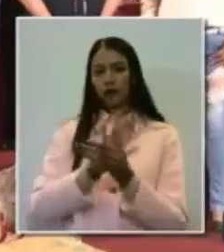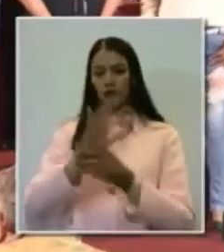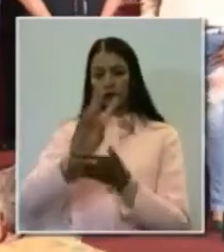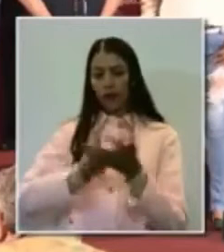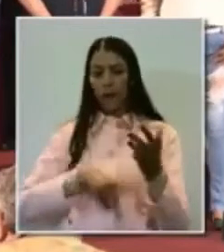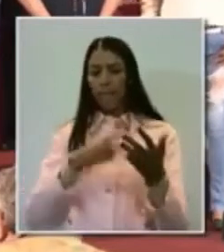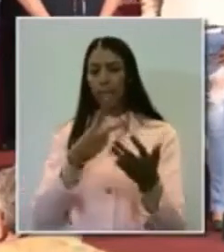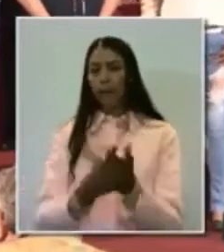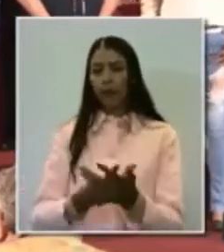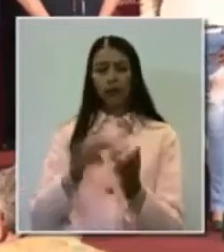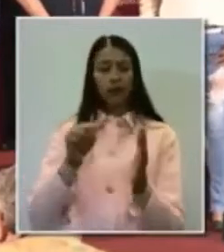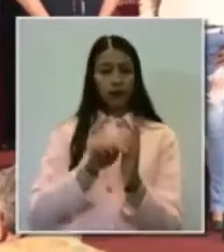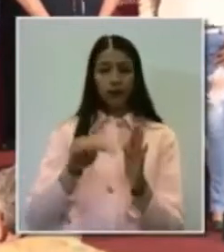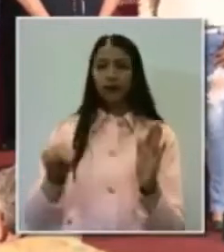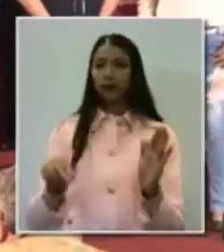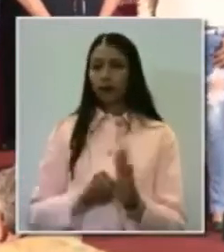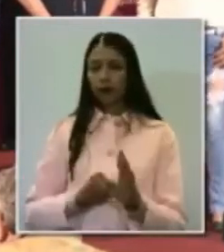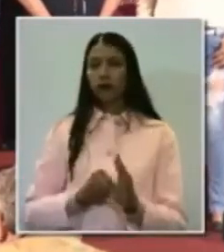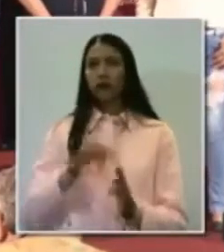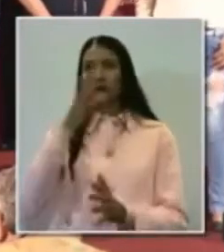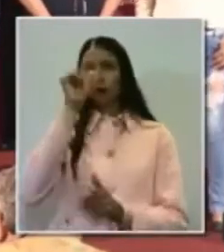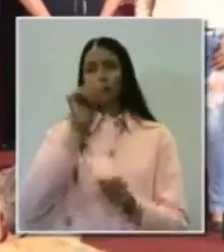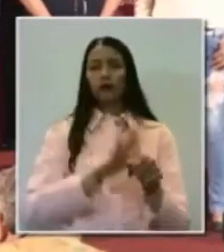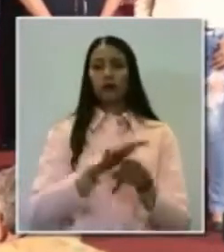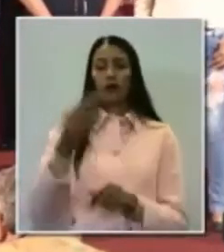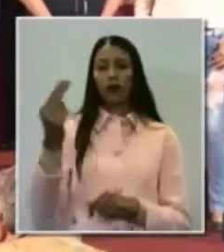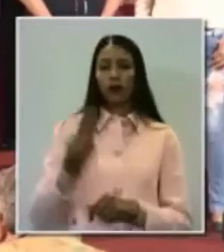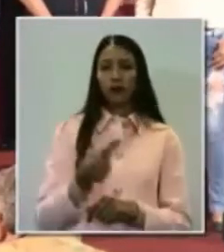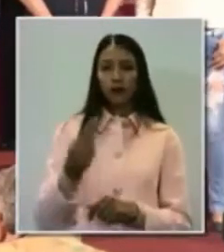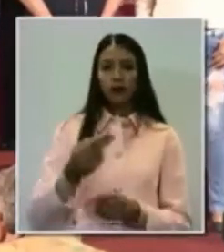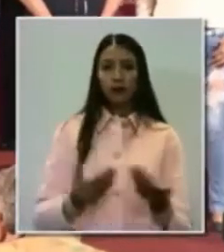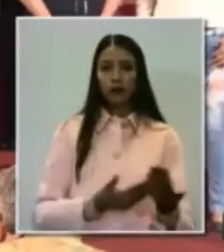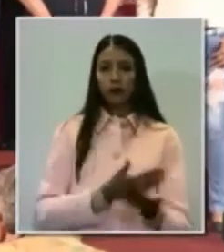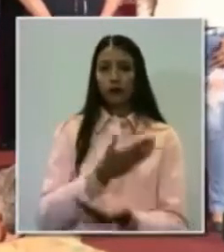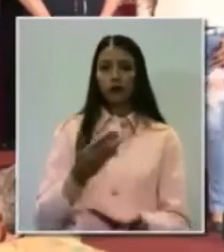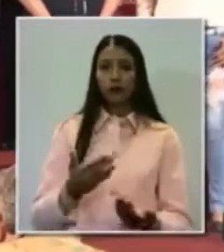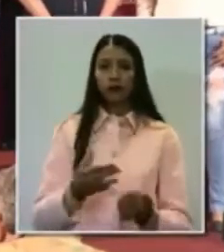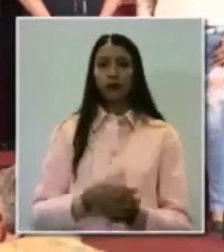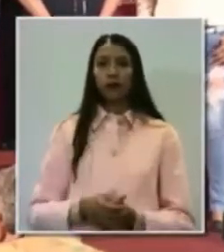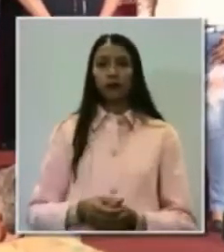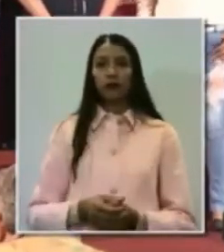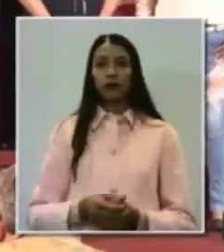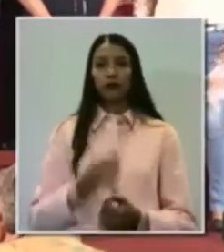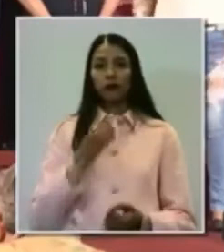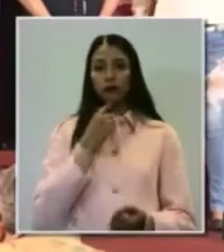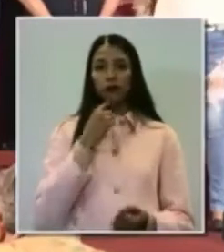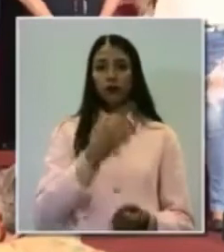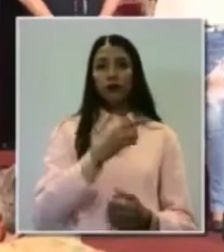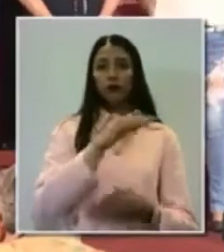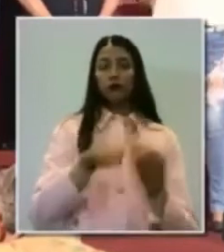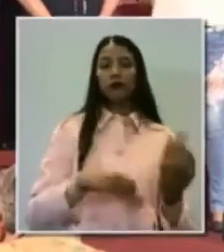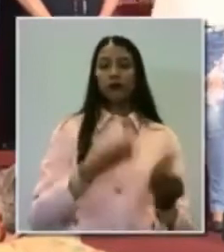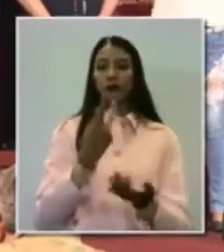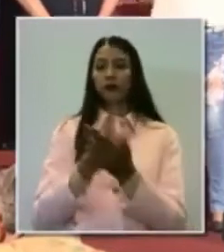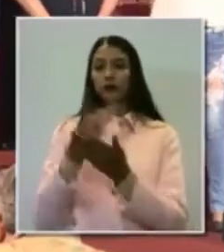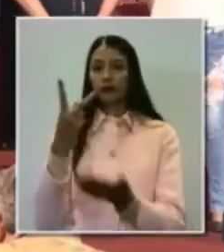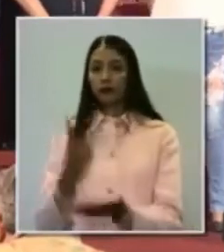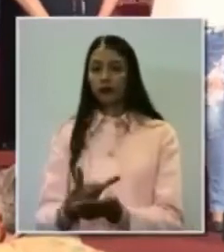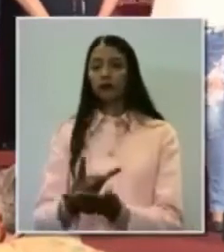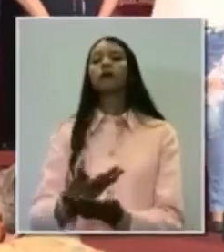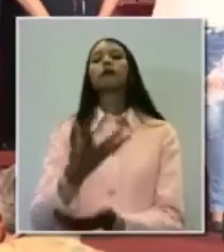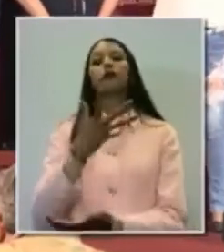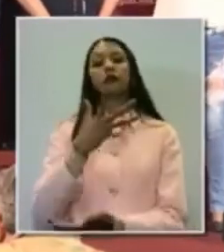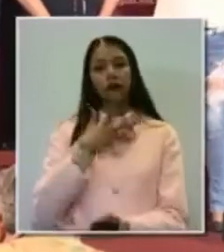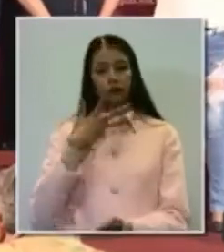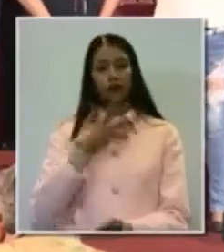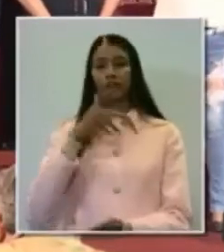de manera normativa y de acuerdo a la necesidad del servicio. Señalarles a todos los egresados que